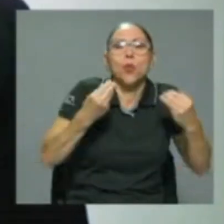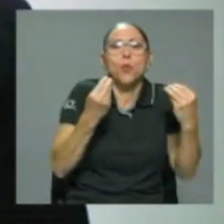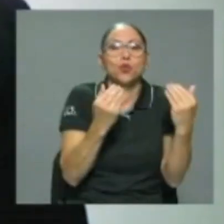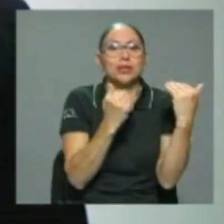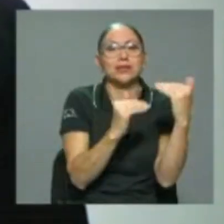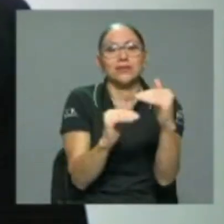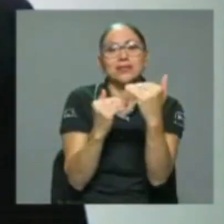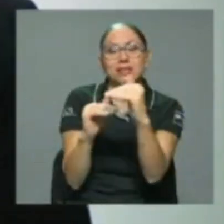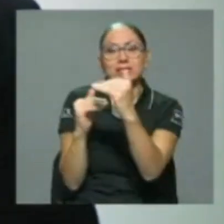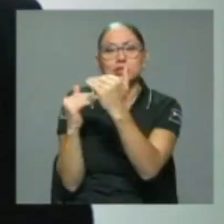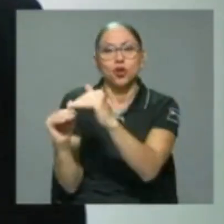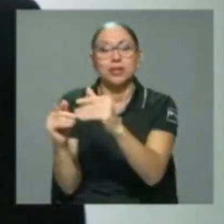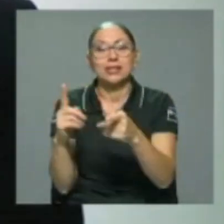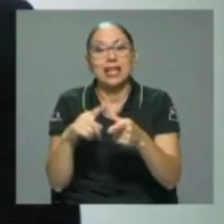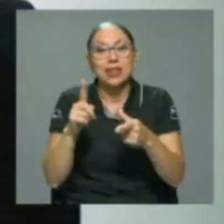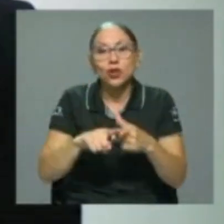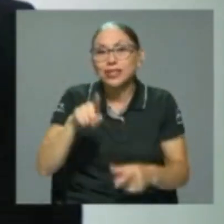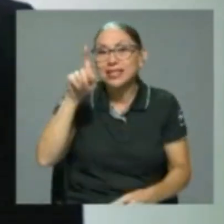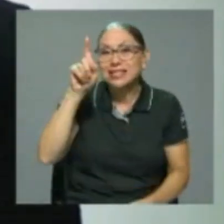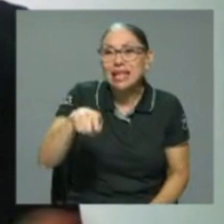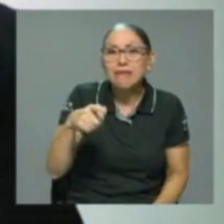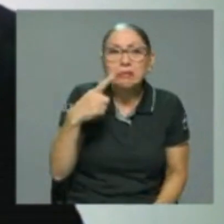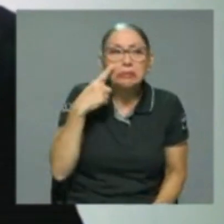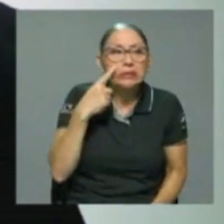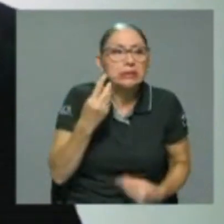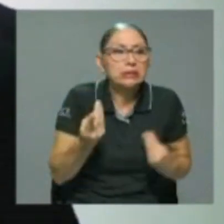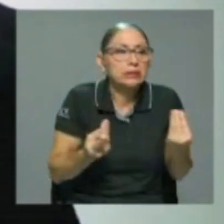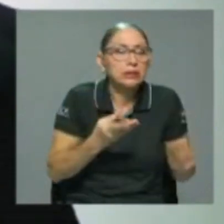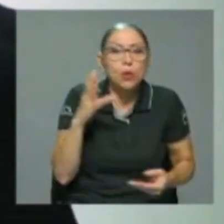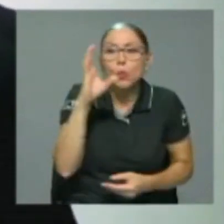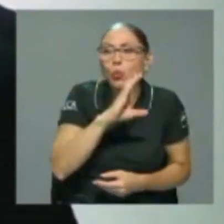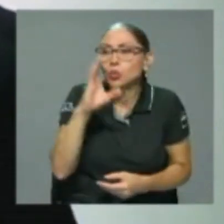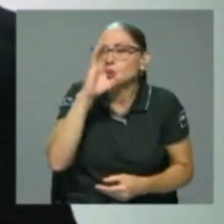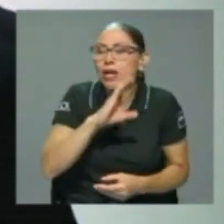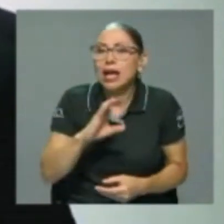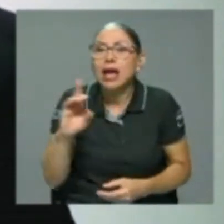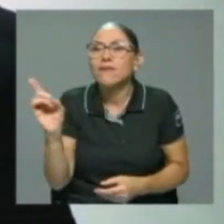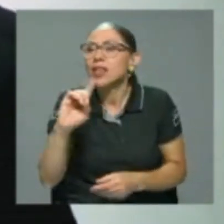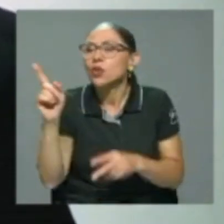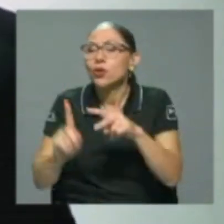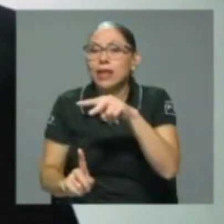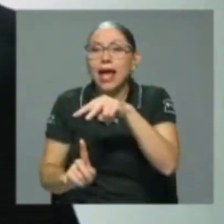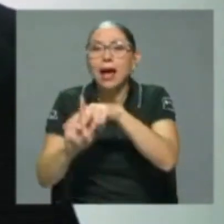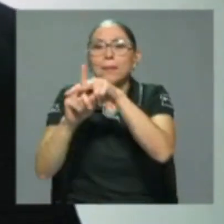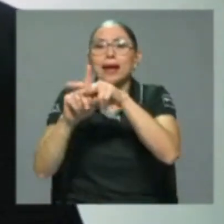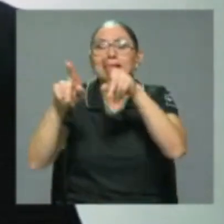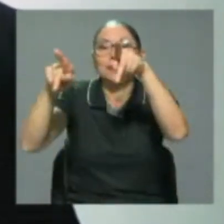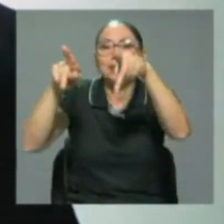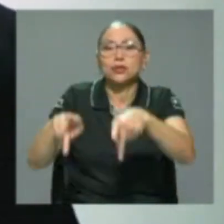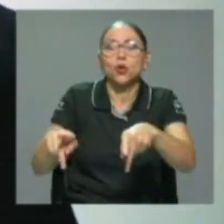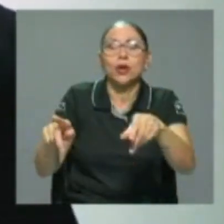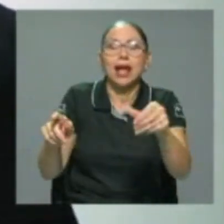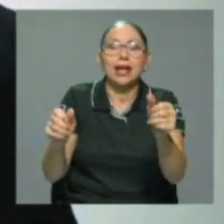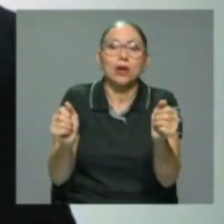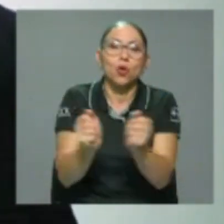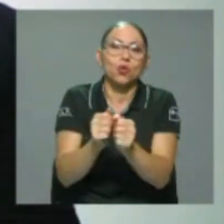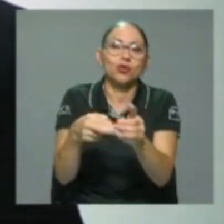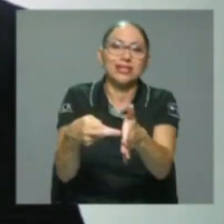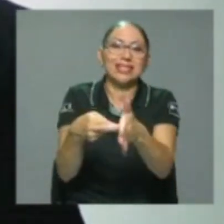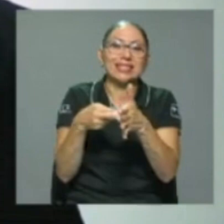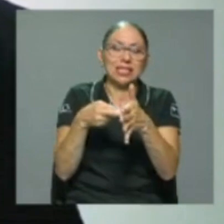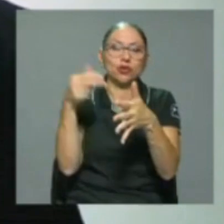buscar en toda parte a ver dónde aparece una persona que cumpla con esos requisitos. El nuevo